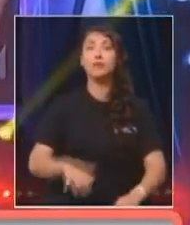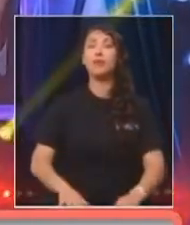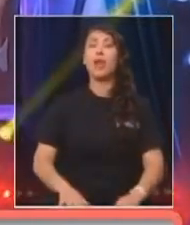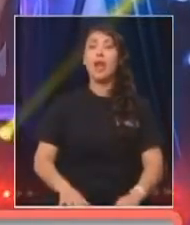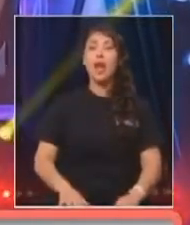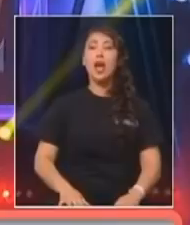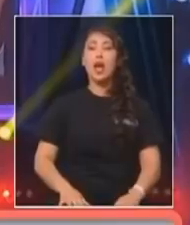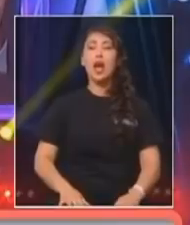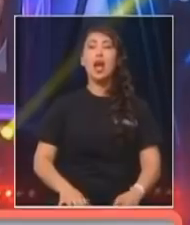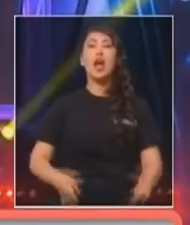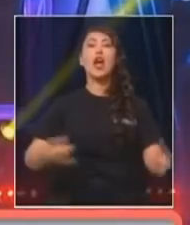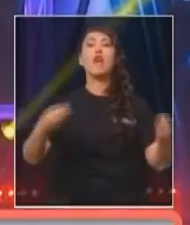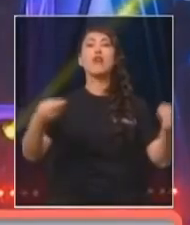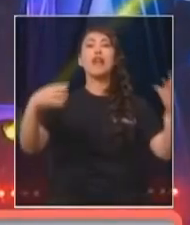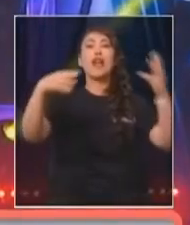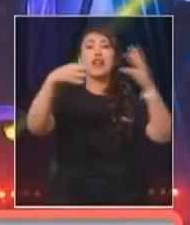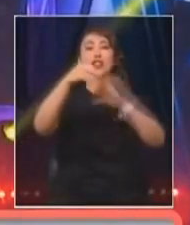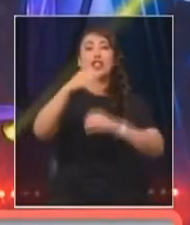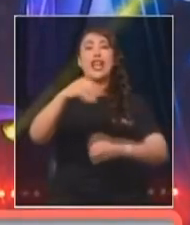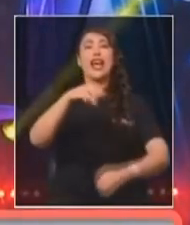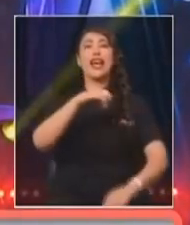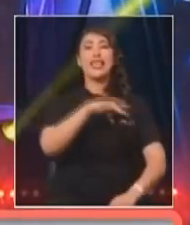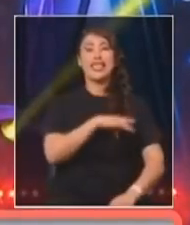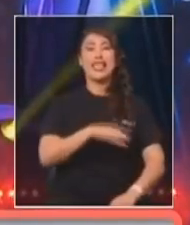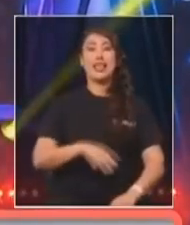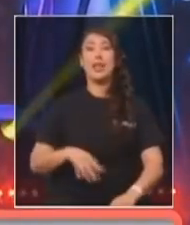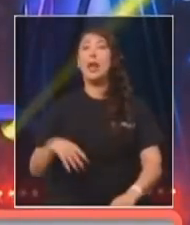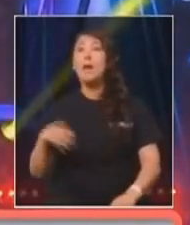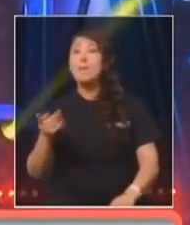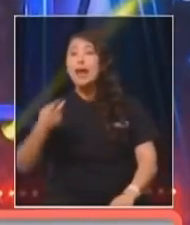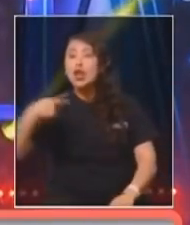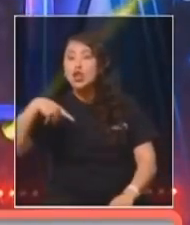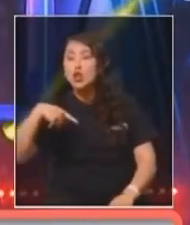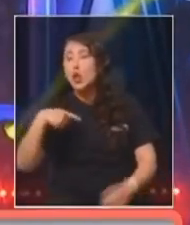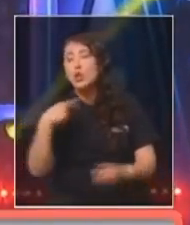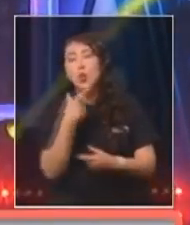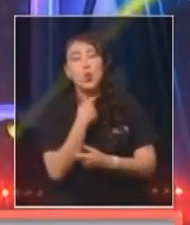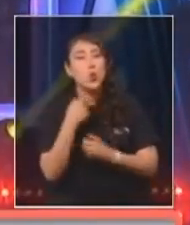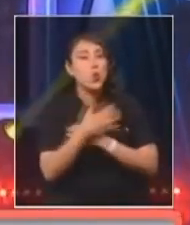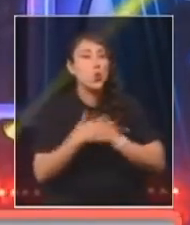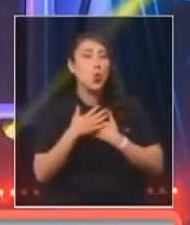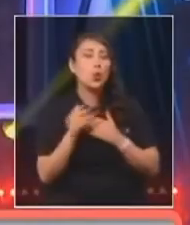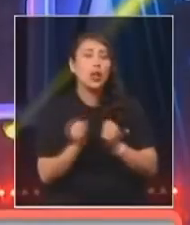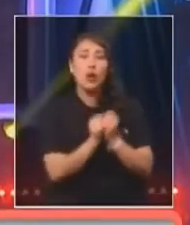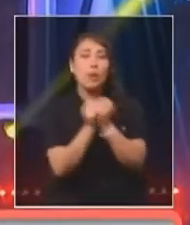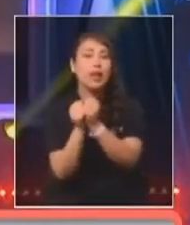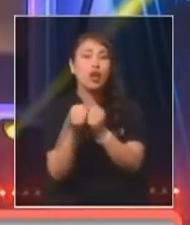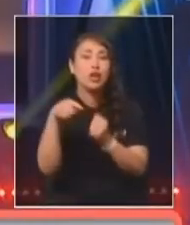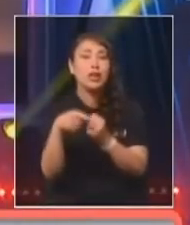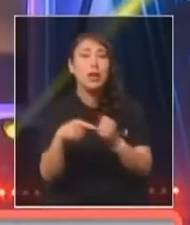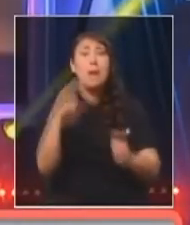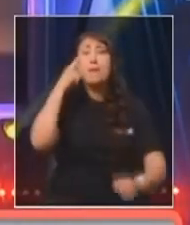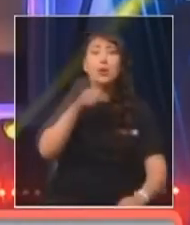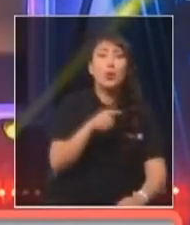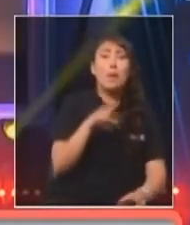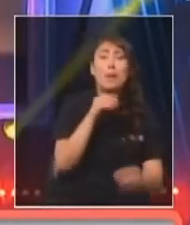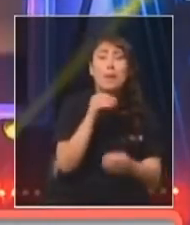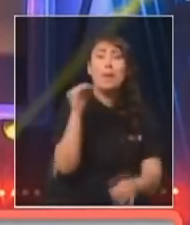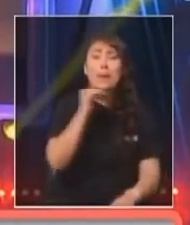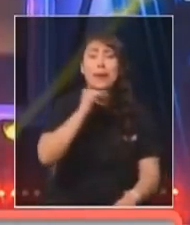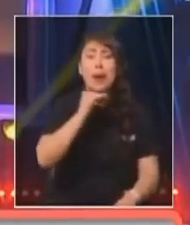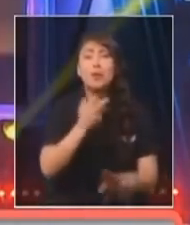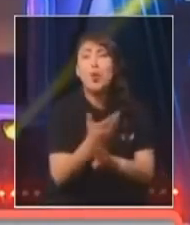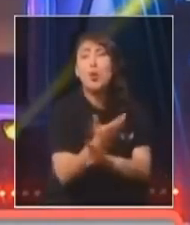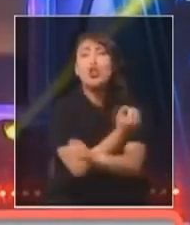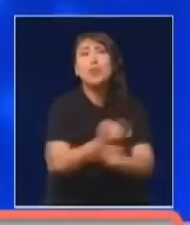Buenas noches. Achala. Yes. Para nosotros es un tremendo placer estar acá con todos ustedes para hablar de todo esto. Bueno, no hablís tan